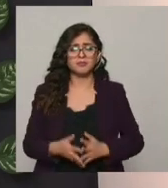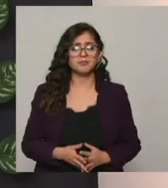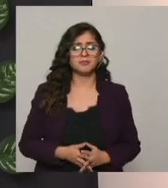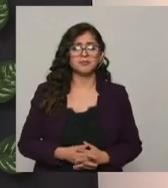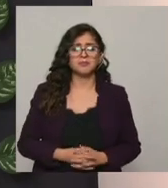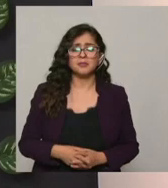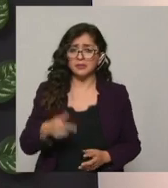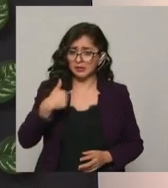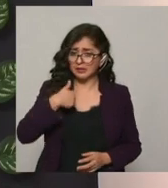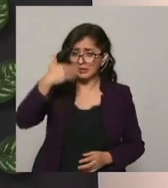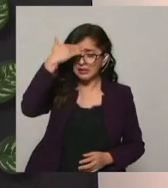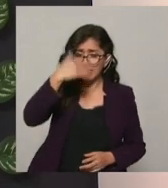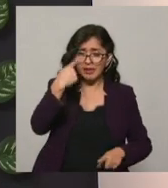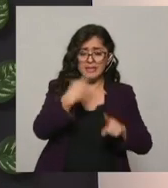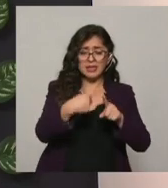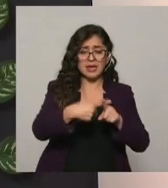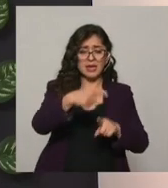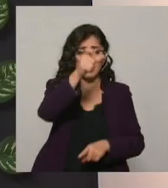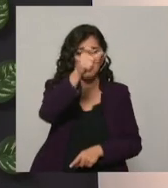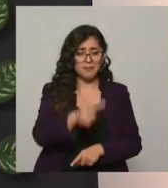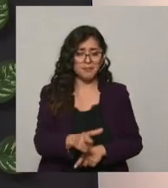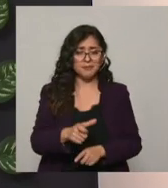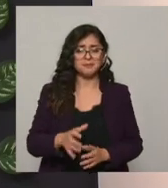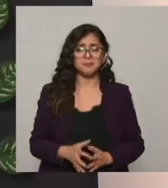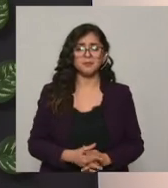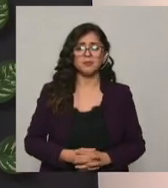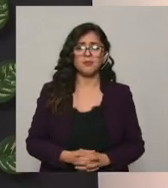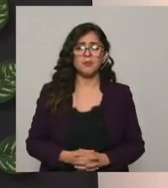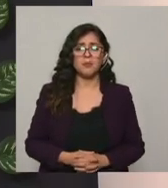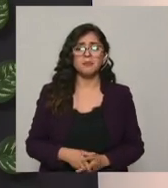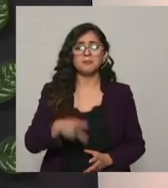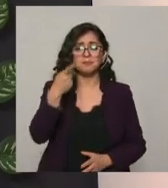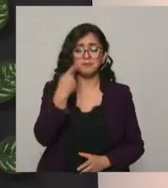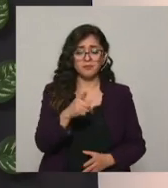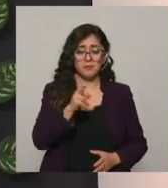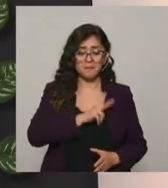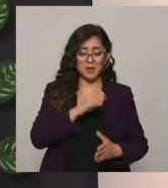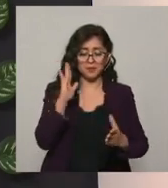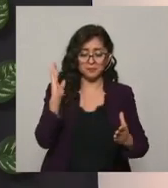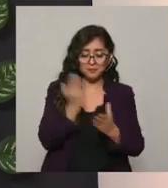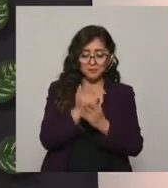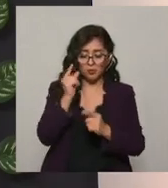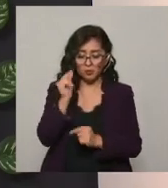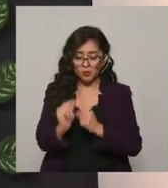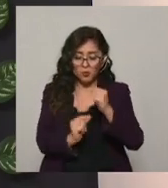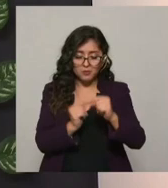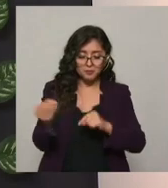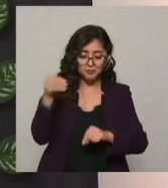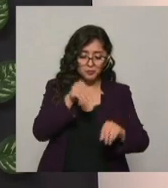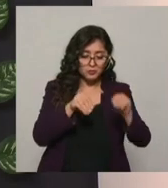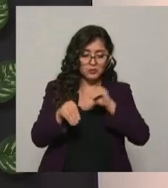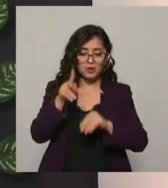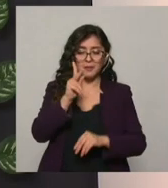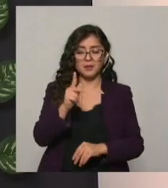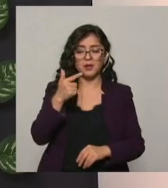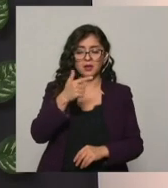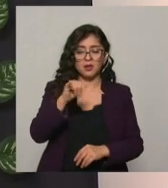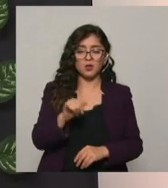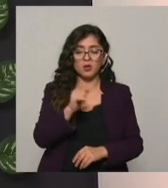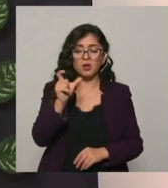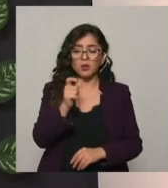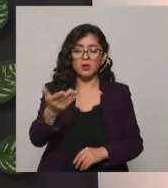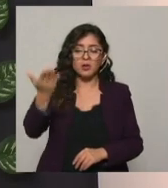Sabemos quién es, o sea, pero mi carpeta apenas se está armando, ¿no? A pesar de que eso sucedió